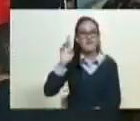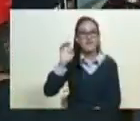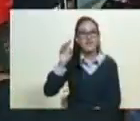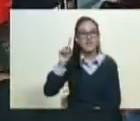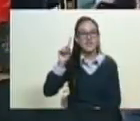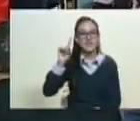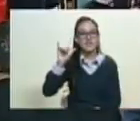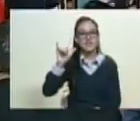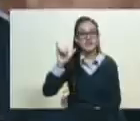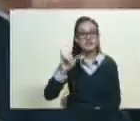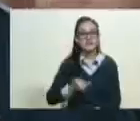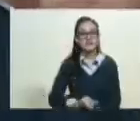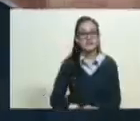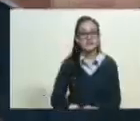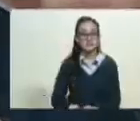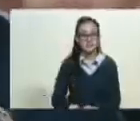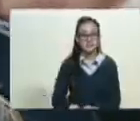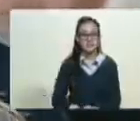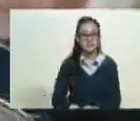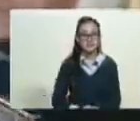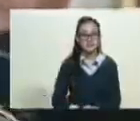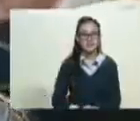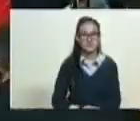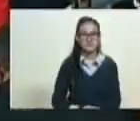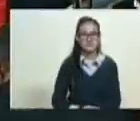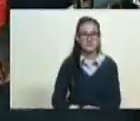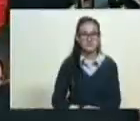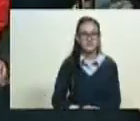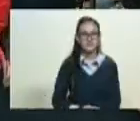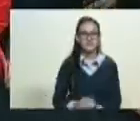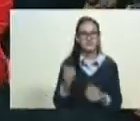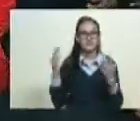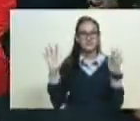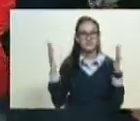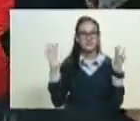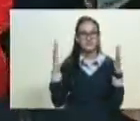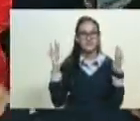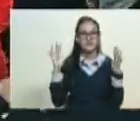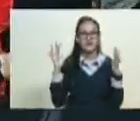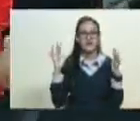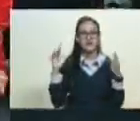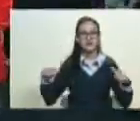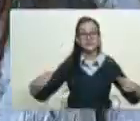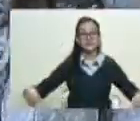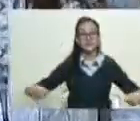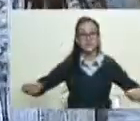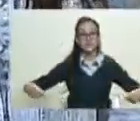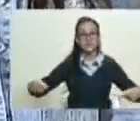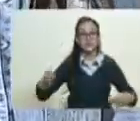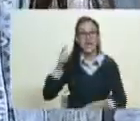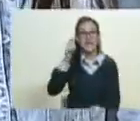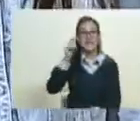Panapera, ¿dónde está? Ah, aquí está. Y Tilsa Martínez.